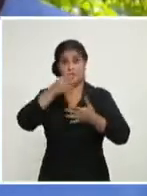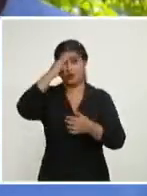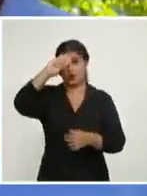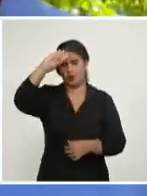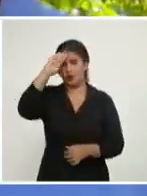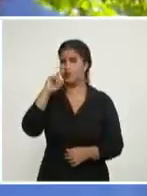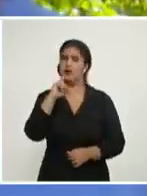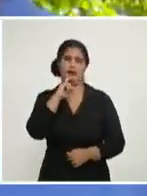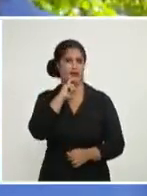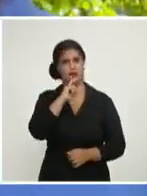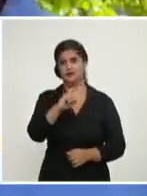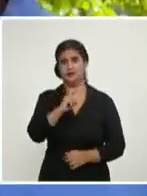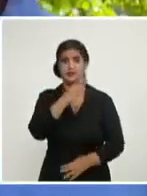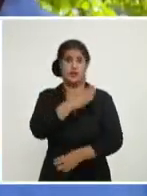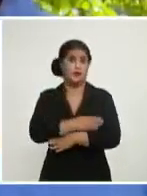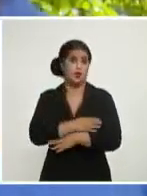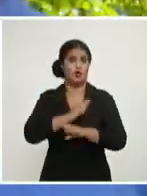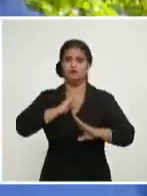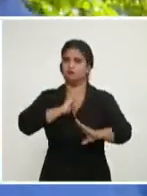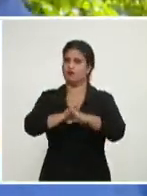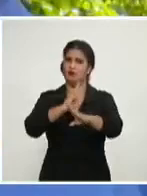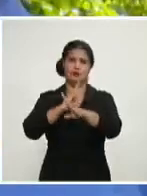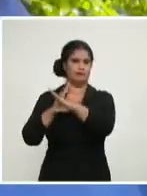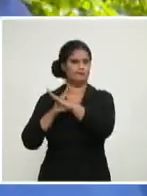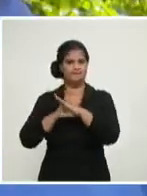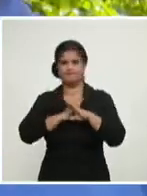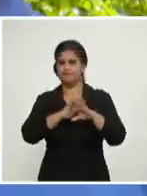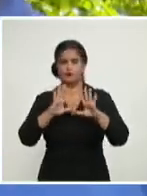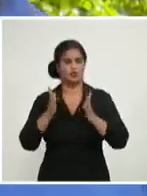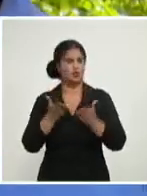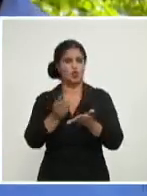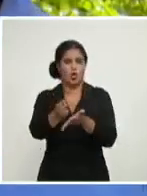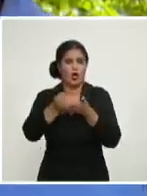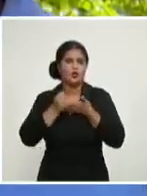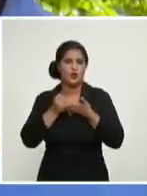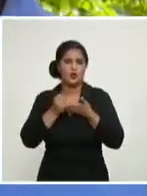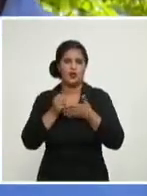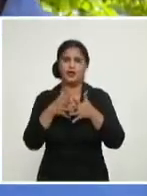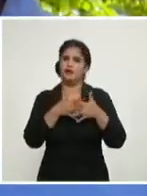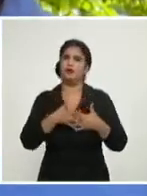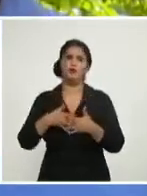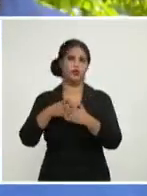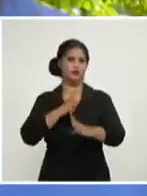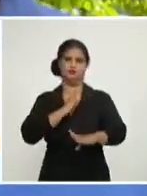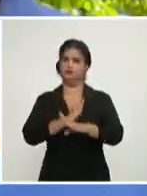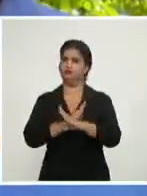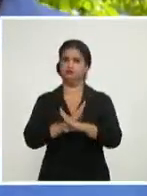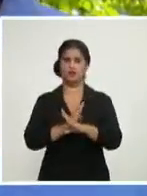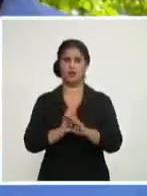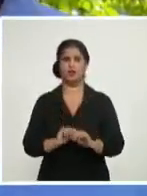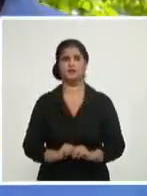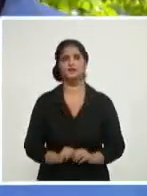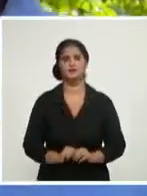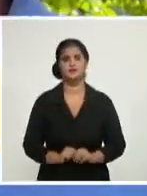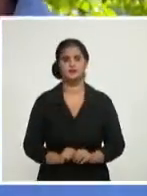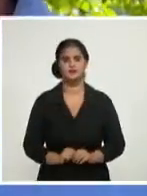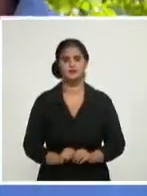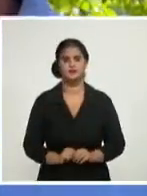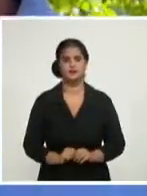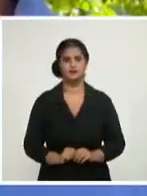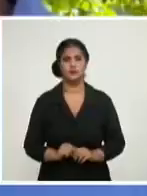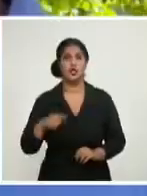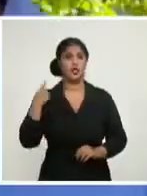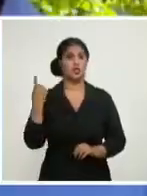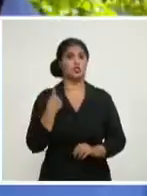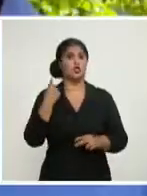del bloqueo, no puede hacer los depósitos en tiempo para la adquisición de estos plaguicidas. Entonces hemos tenido la